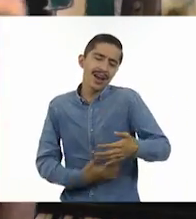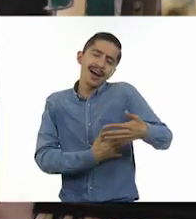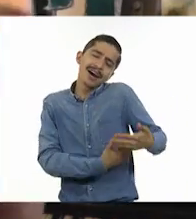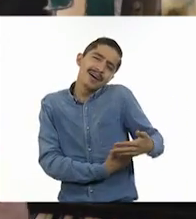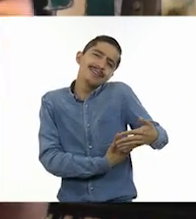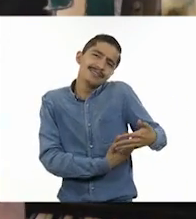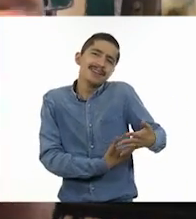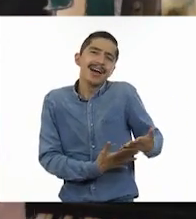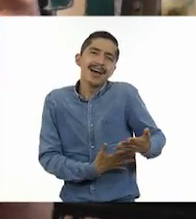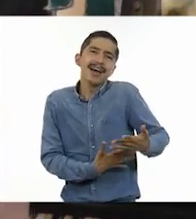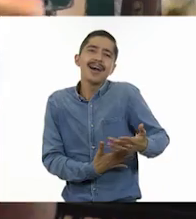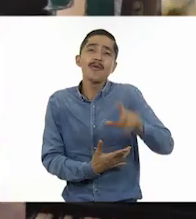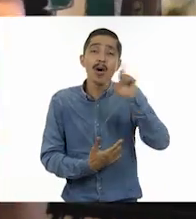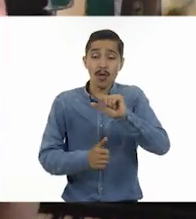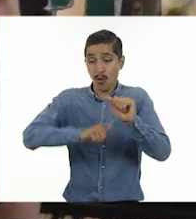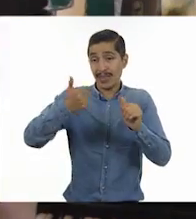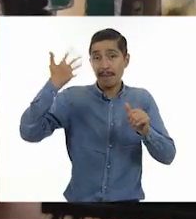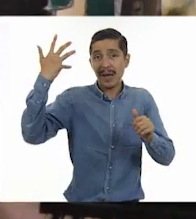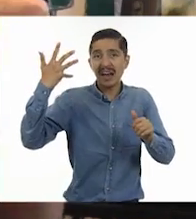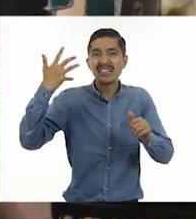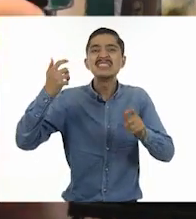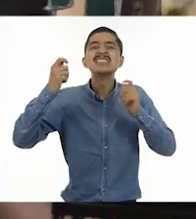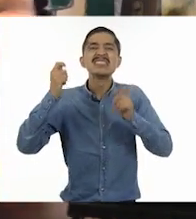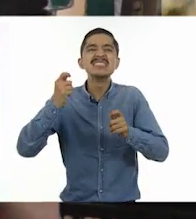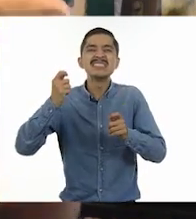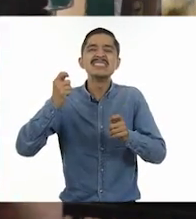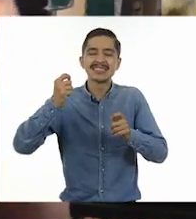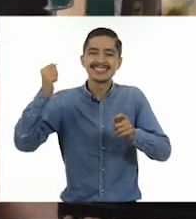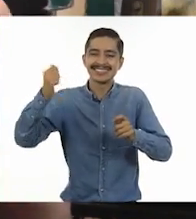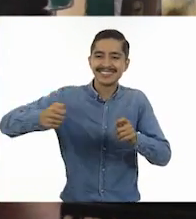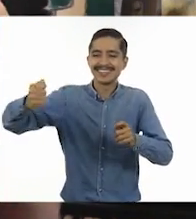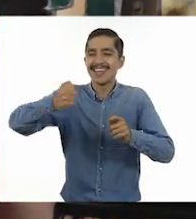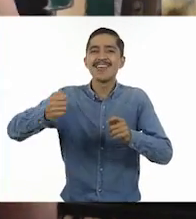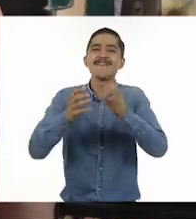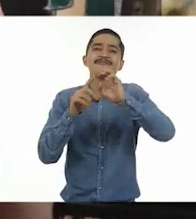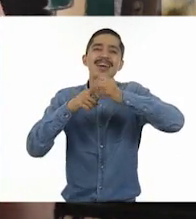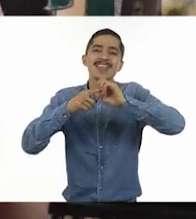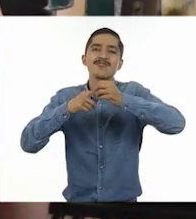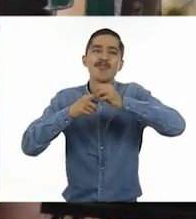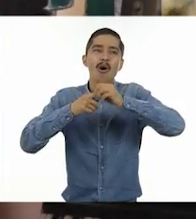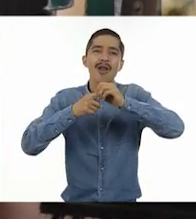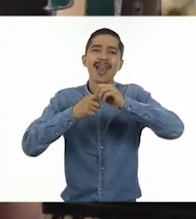nacido, mientras con la otra mano le das vuelta a los frijoles.